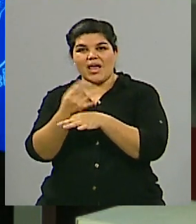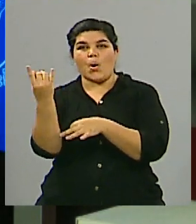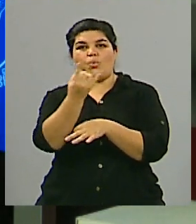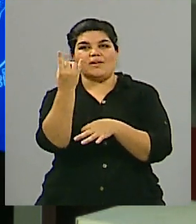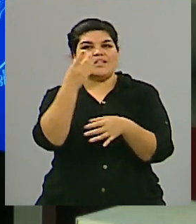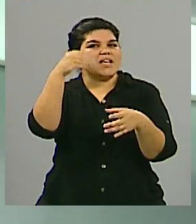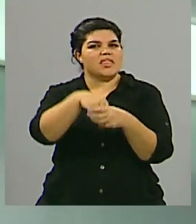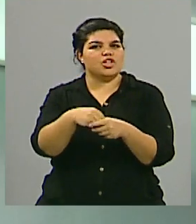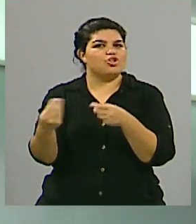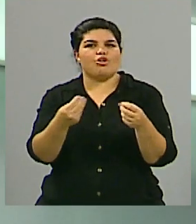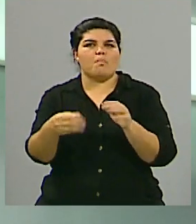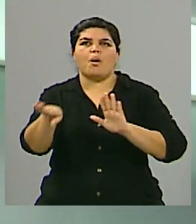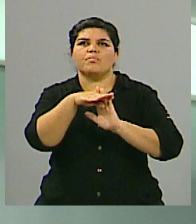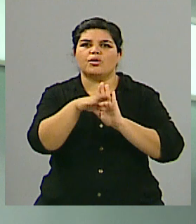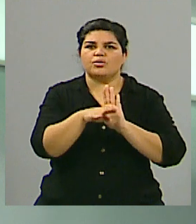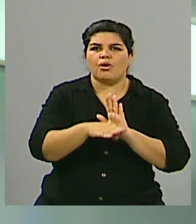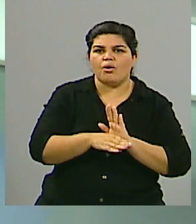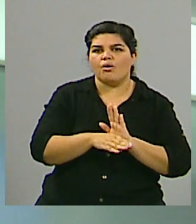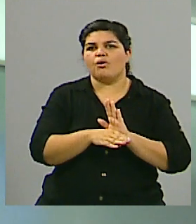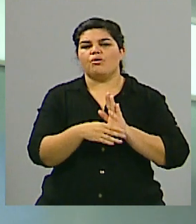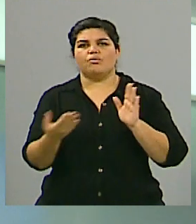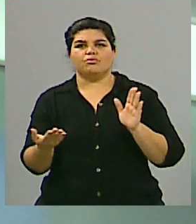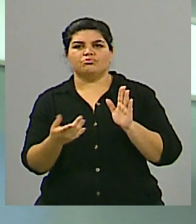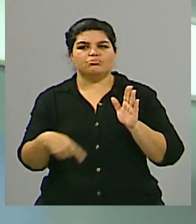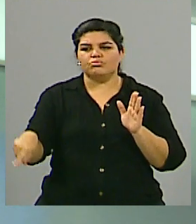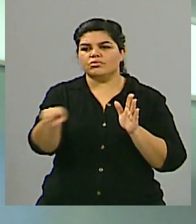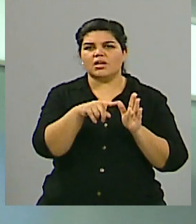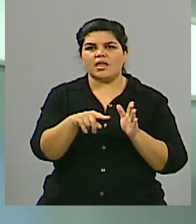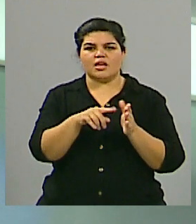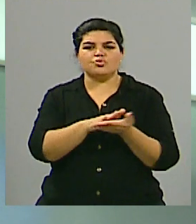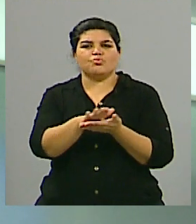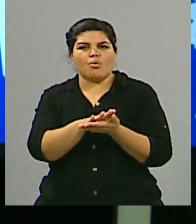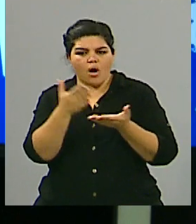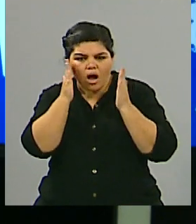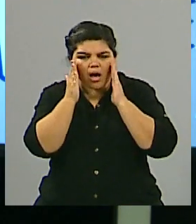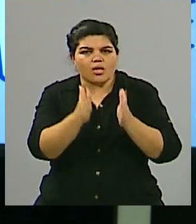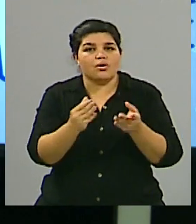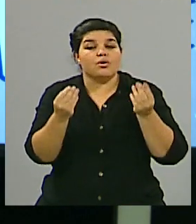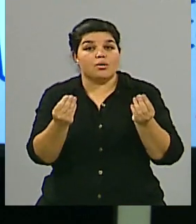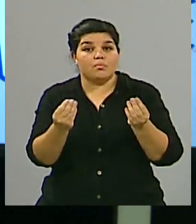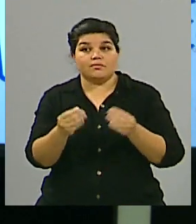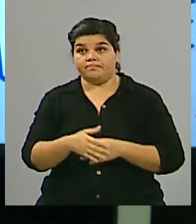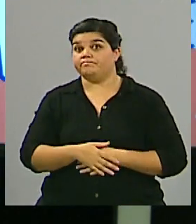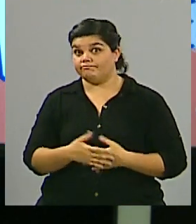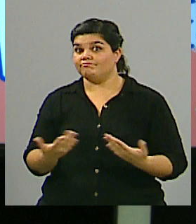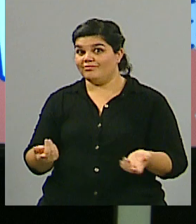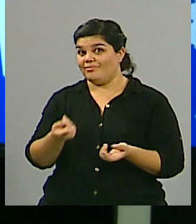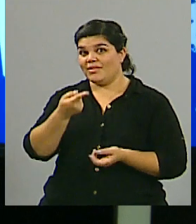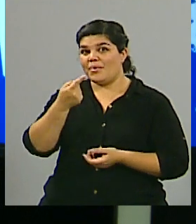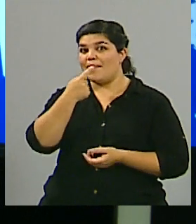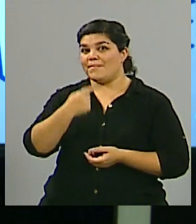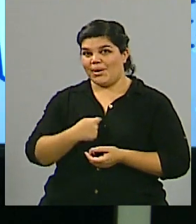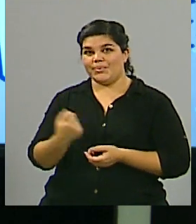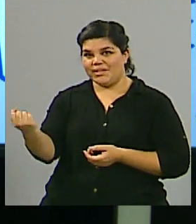se dispara o cómo ustedes están preparados para afrontar una situación como esta? Bien, esa es una pregunta muy interesante y clave.